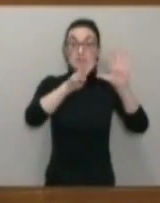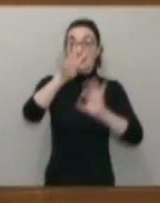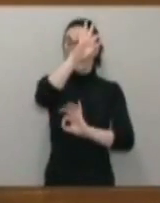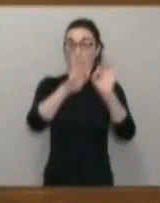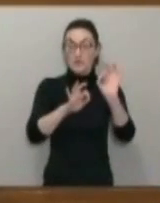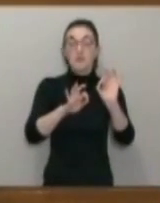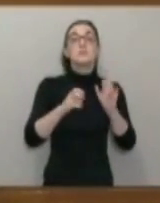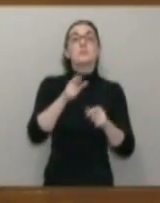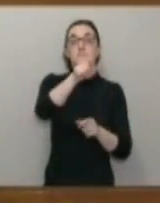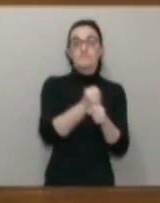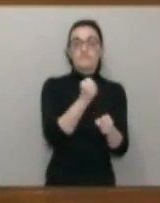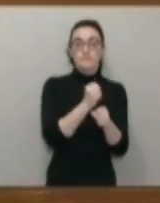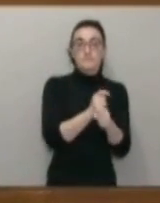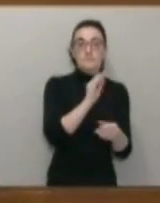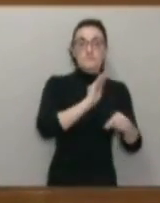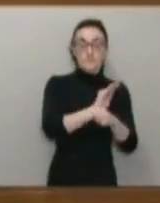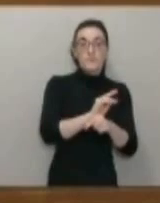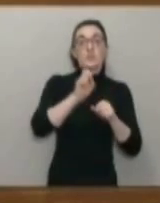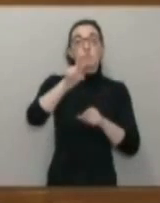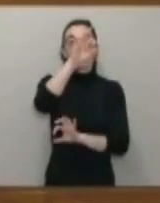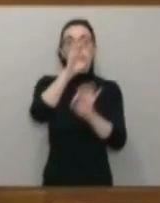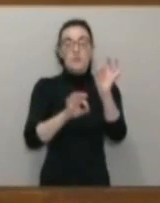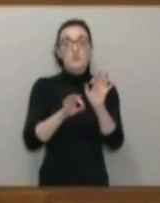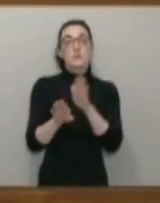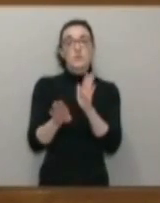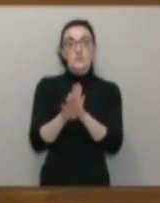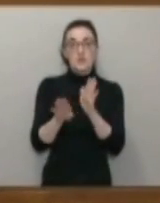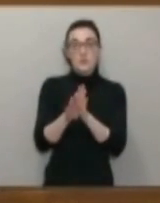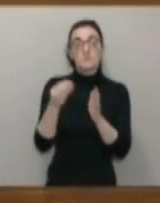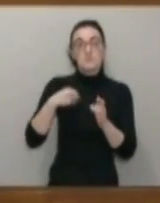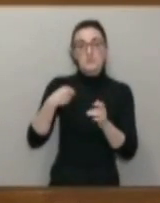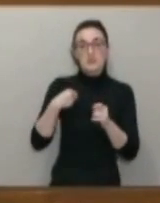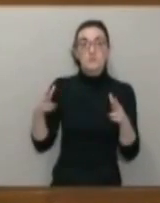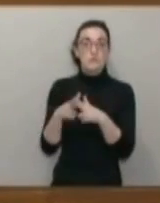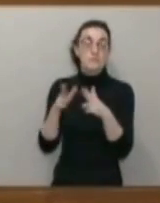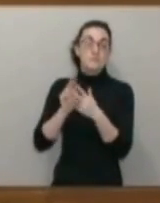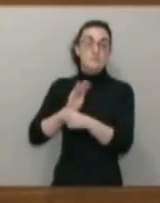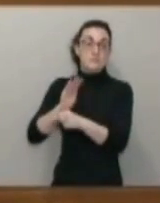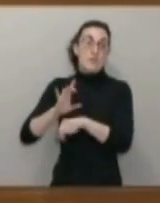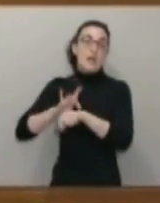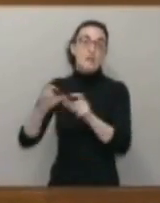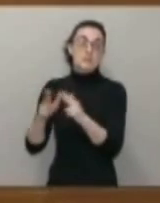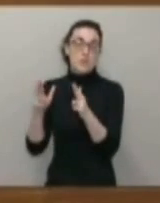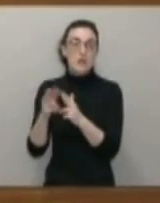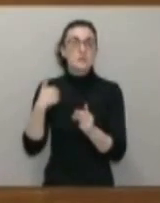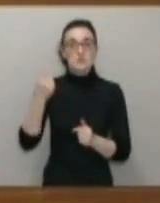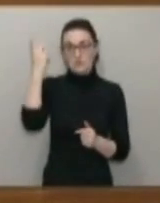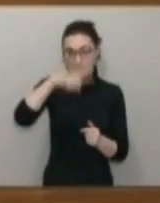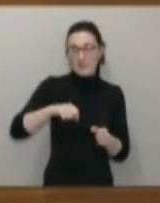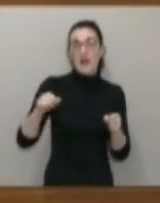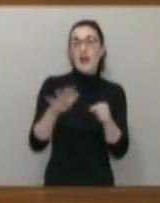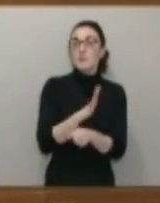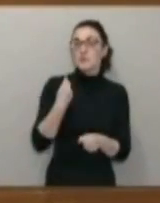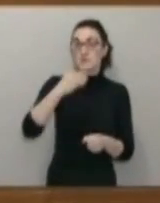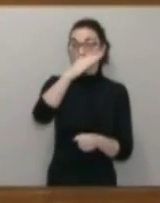74% corresponden a personal, mientras que en torno a un 12% se siguen destinando a estas transferencias corrientes a agentes sociales. Soy consciente de que en el ámbito del